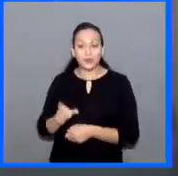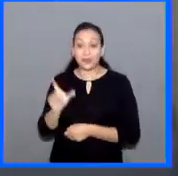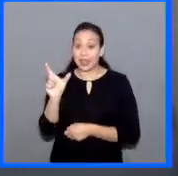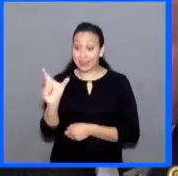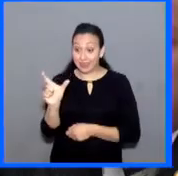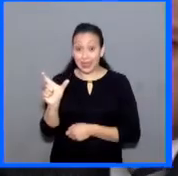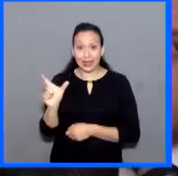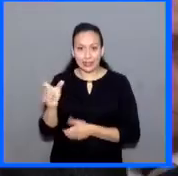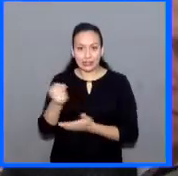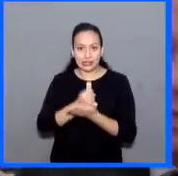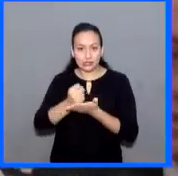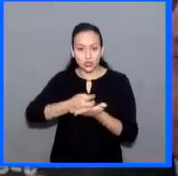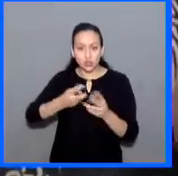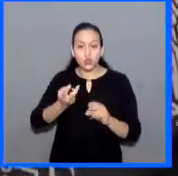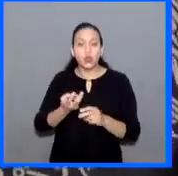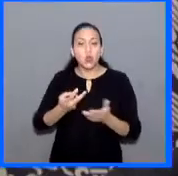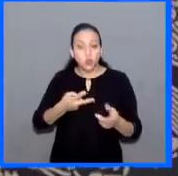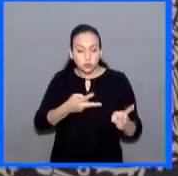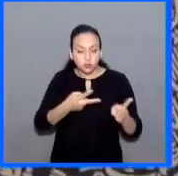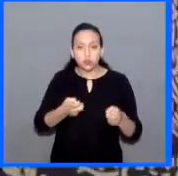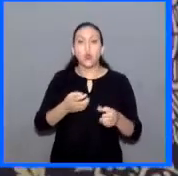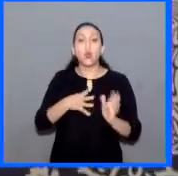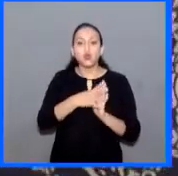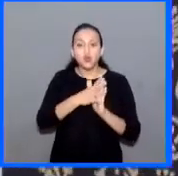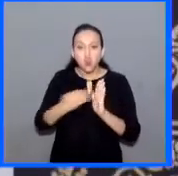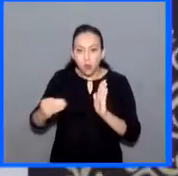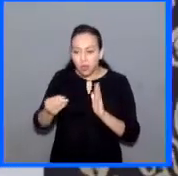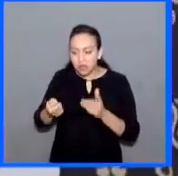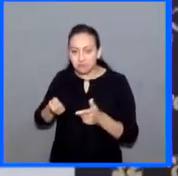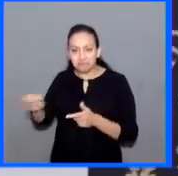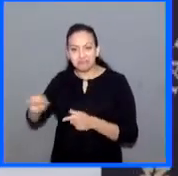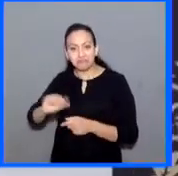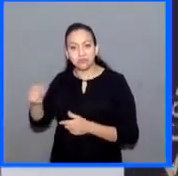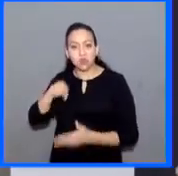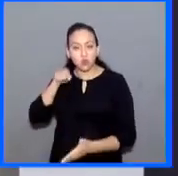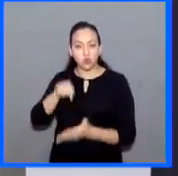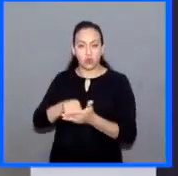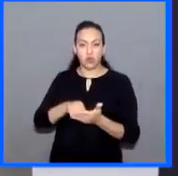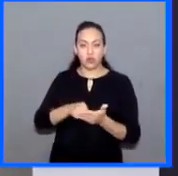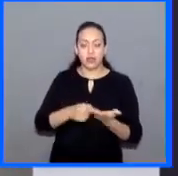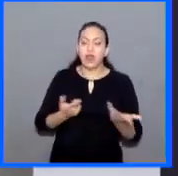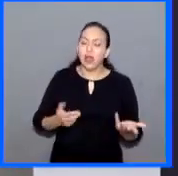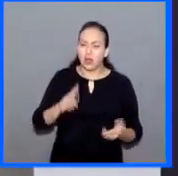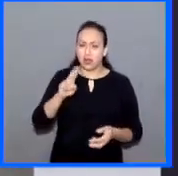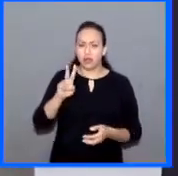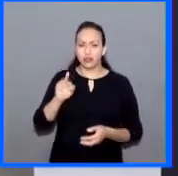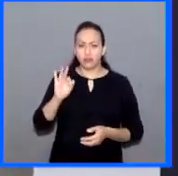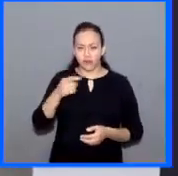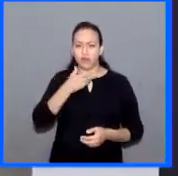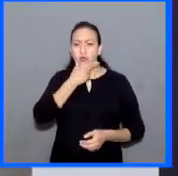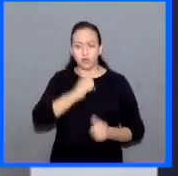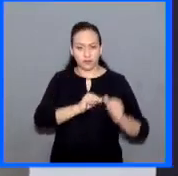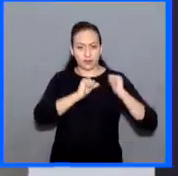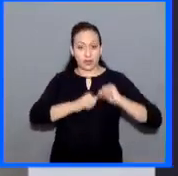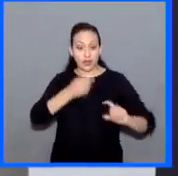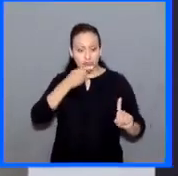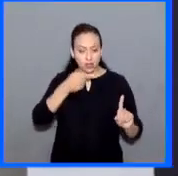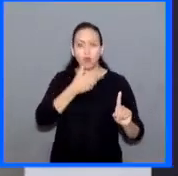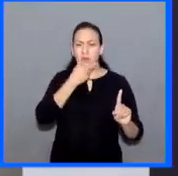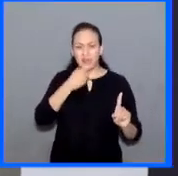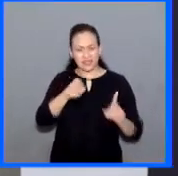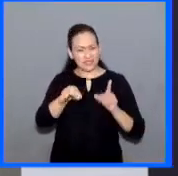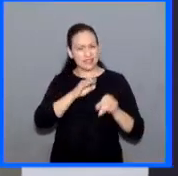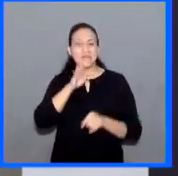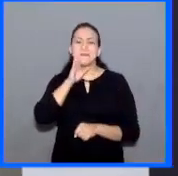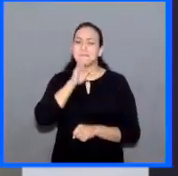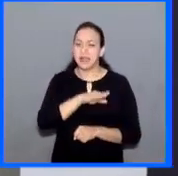turísticos. El presidente de la Comisión de Disciplina del Poder Judicial, Rufino León Tobar, aseguró que no se permitirán actos